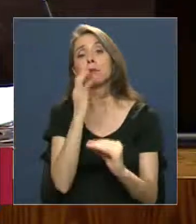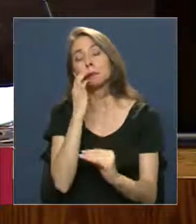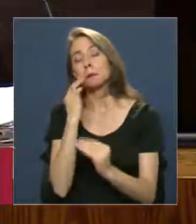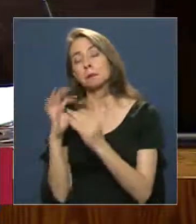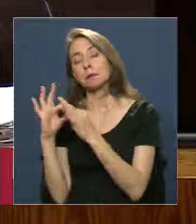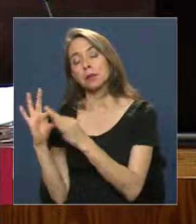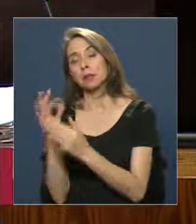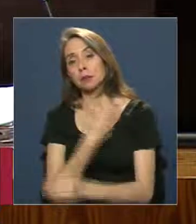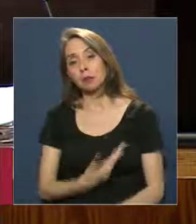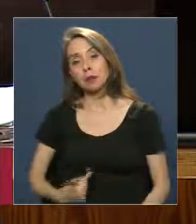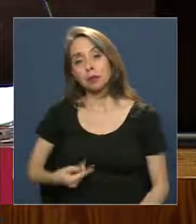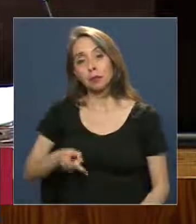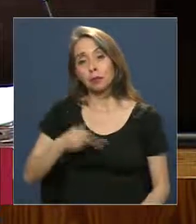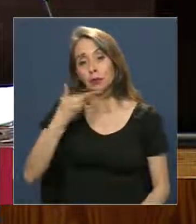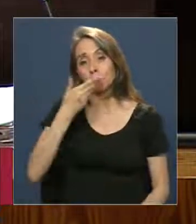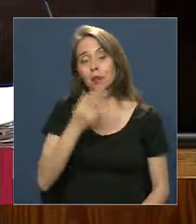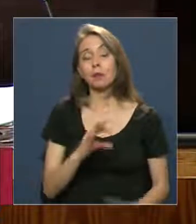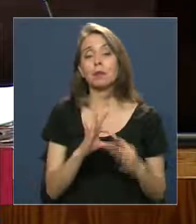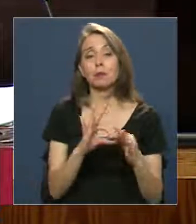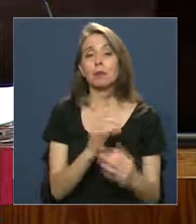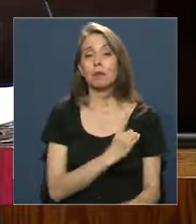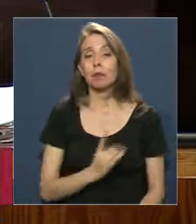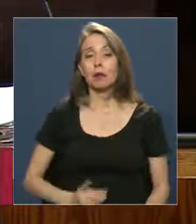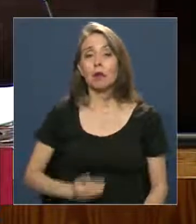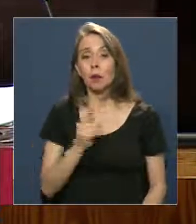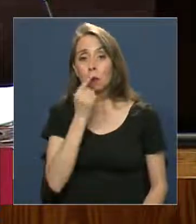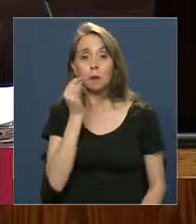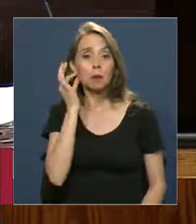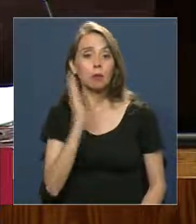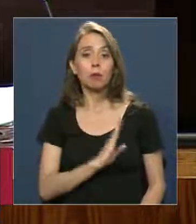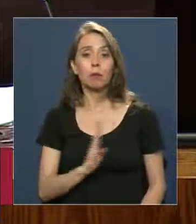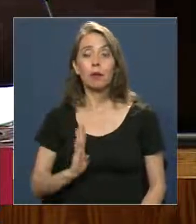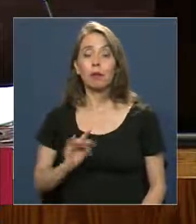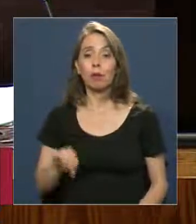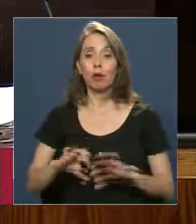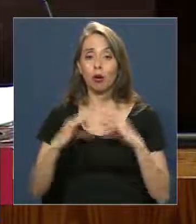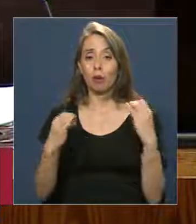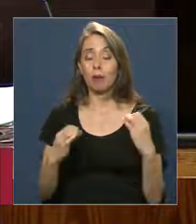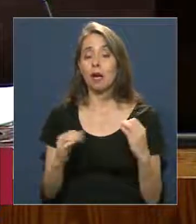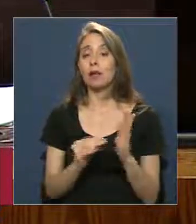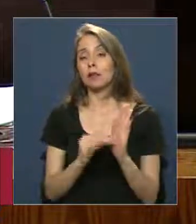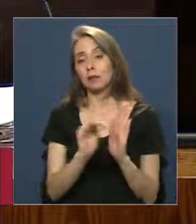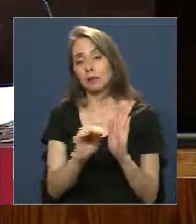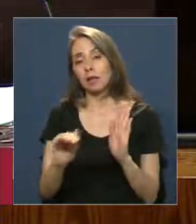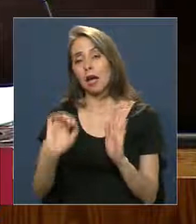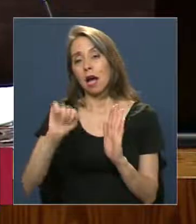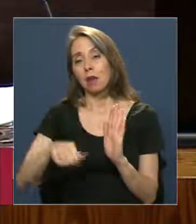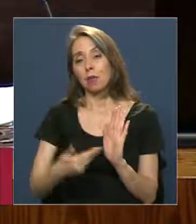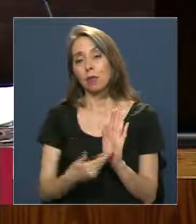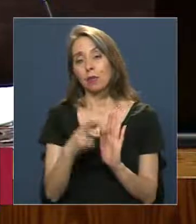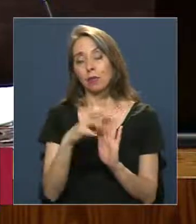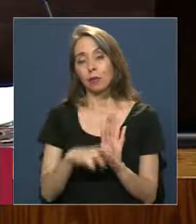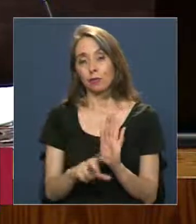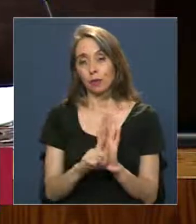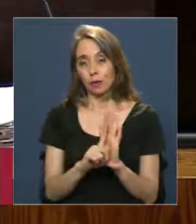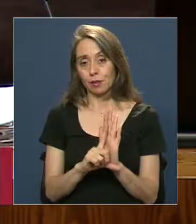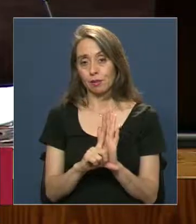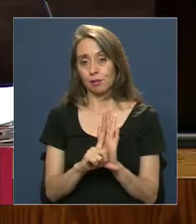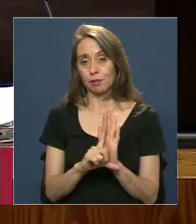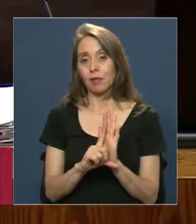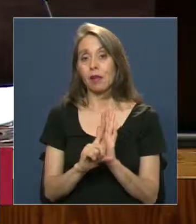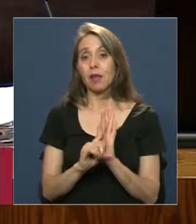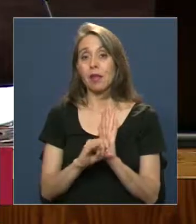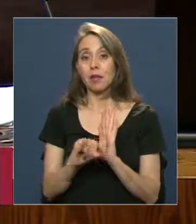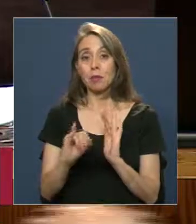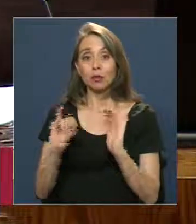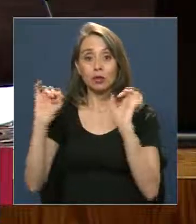a los diputados y diputadas miembros de esta corporación para efectos prácticos de que tengan a bien aprobar hoy día este proyecto y así tener una buena